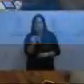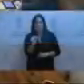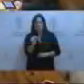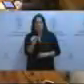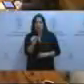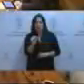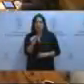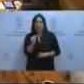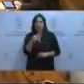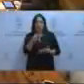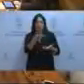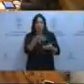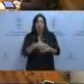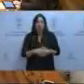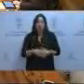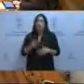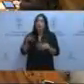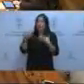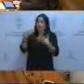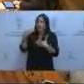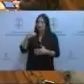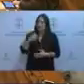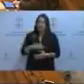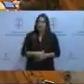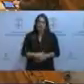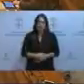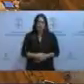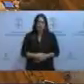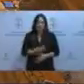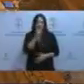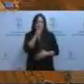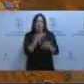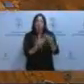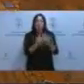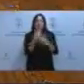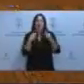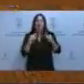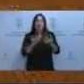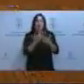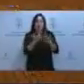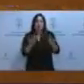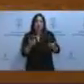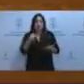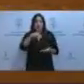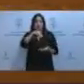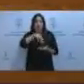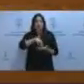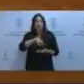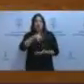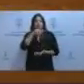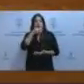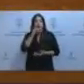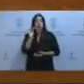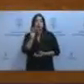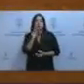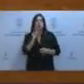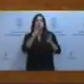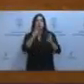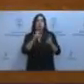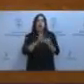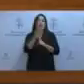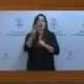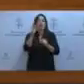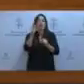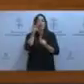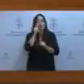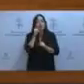Alonso tiene la palabra. Sí, gracias, presidente. Buenos días, diputados. Bueno, traemos aquí una interpelación sobre la política en materia turística y en especial sobre las